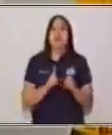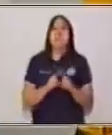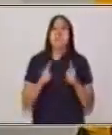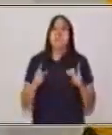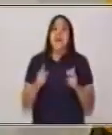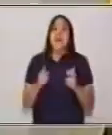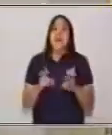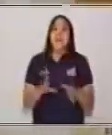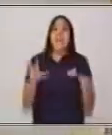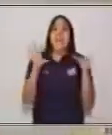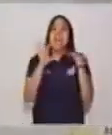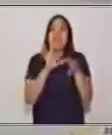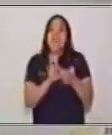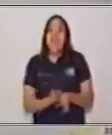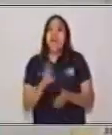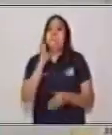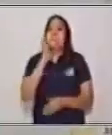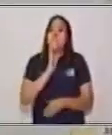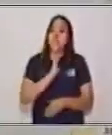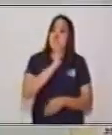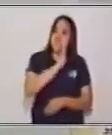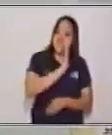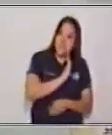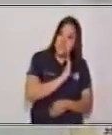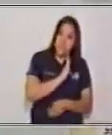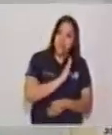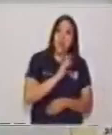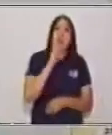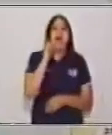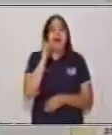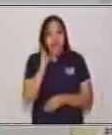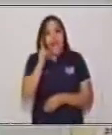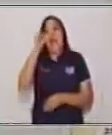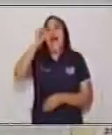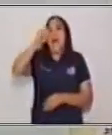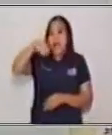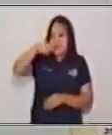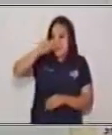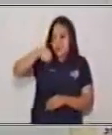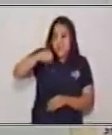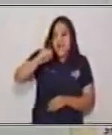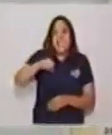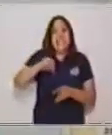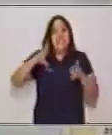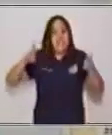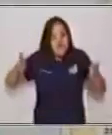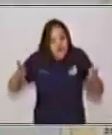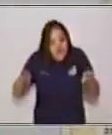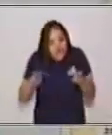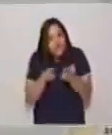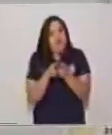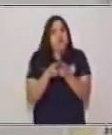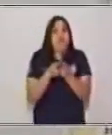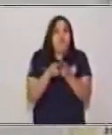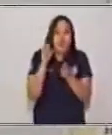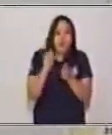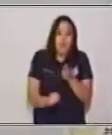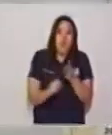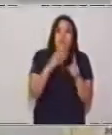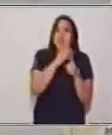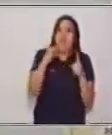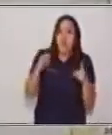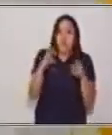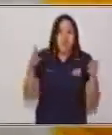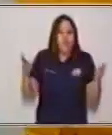parte de bachillerato de mi modificador indirecto, eso sí, ahí sí se aplica lo que es mi